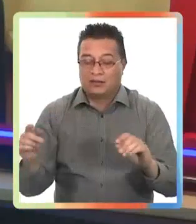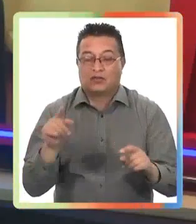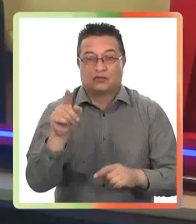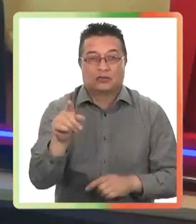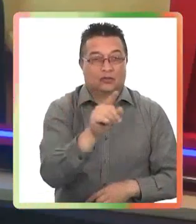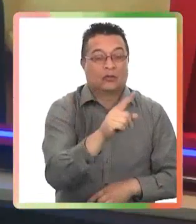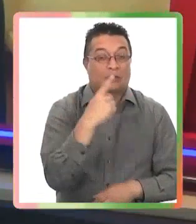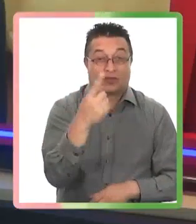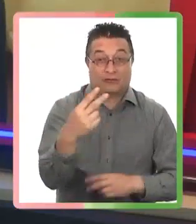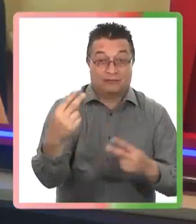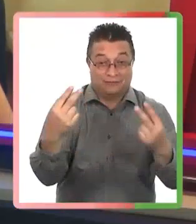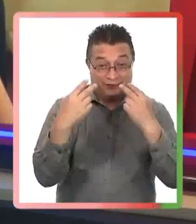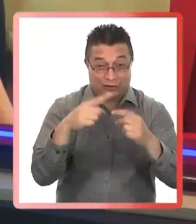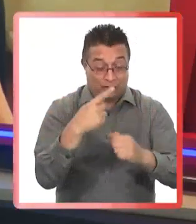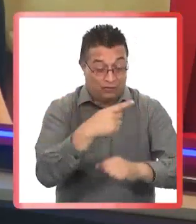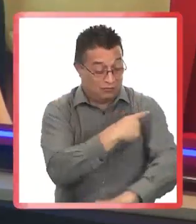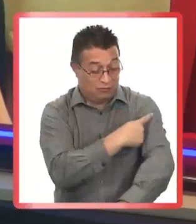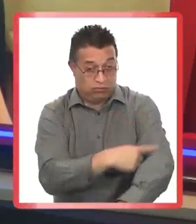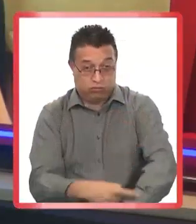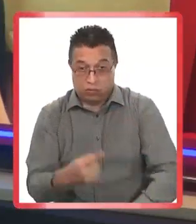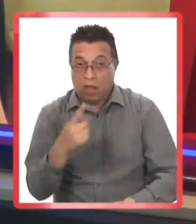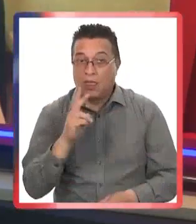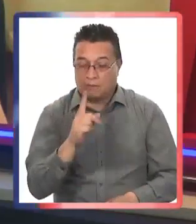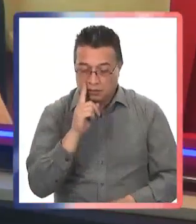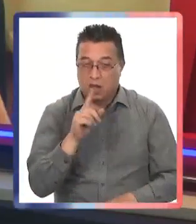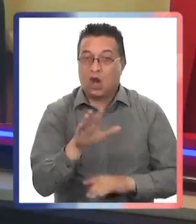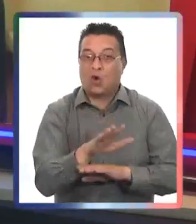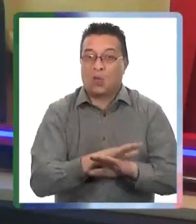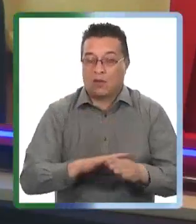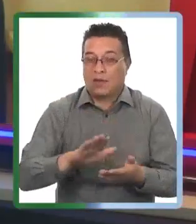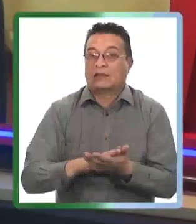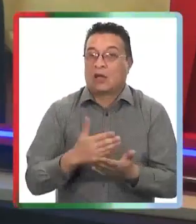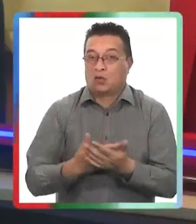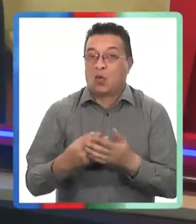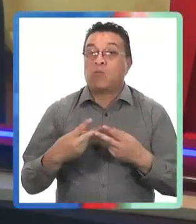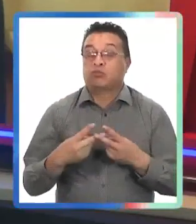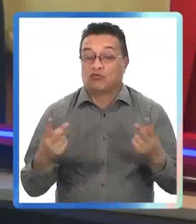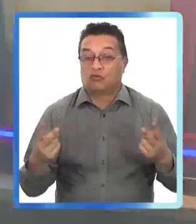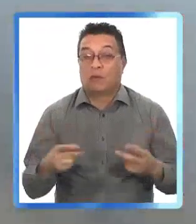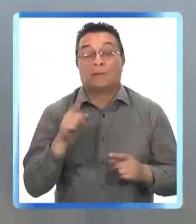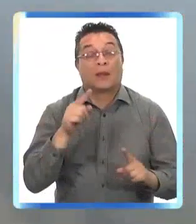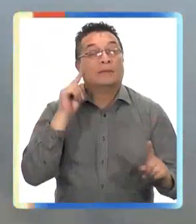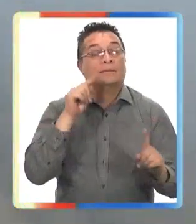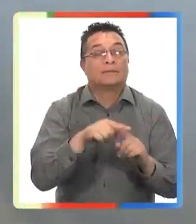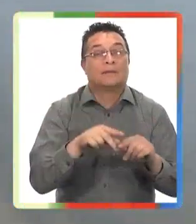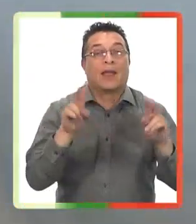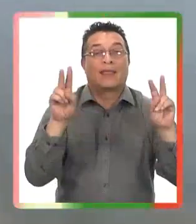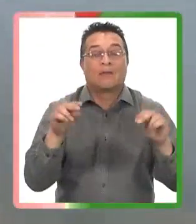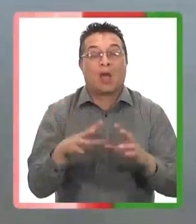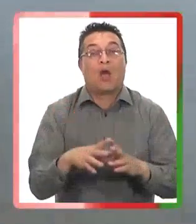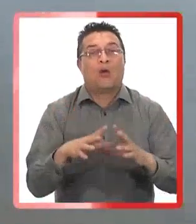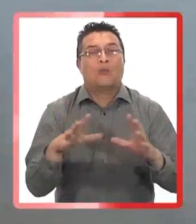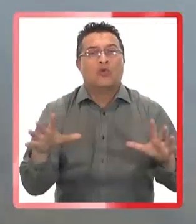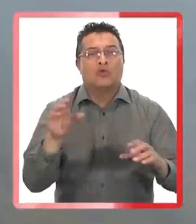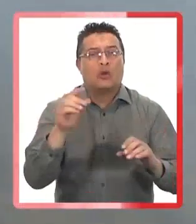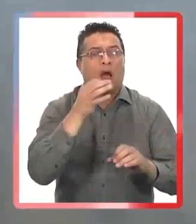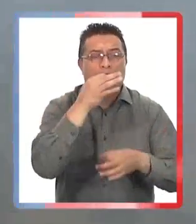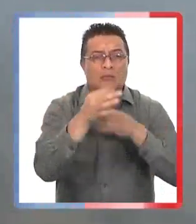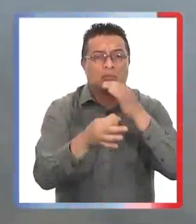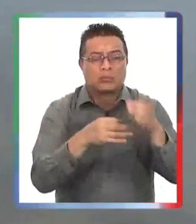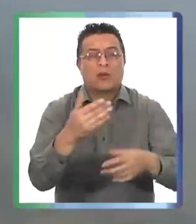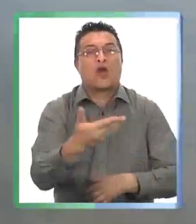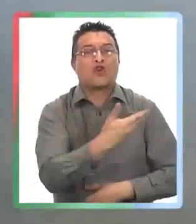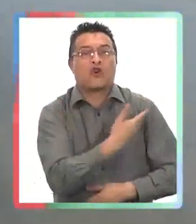que nos están viendo de Arica Magallanes tienen que atender, porque de verdad que esto es un asunto de salud pública. Me gustaría centrarme en el aspecto de, muchos han dicho ustedes en el